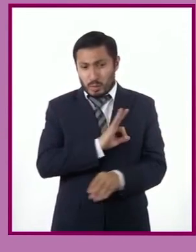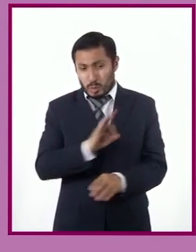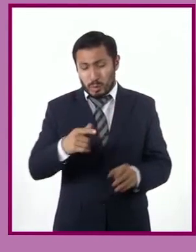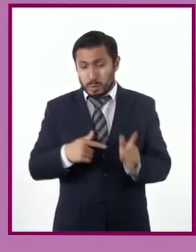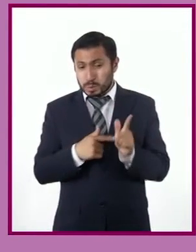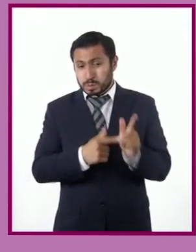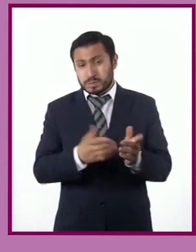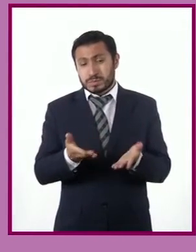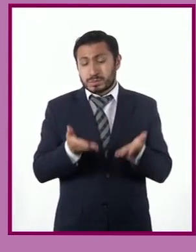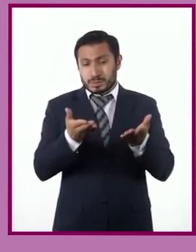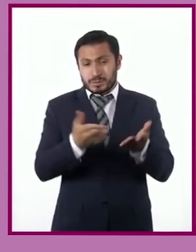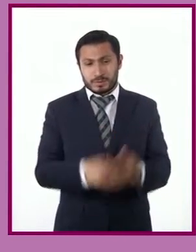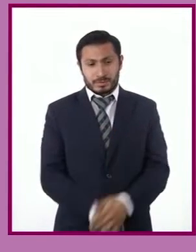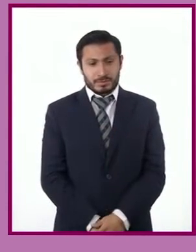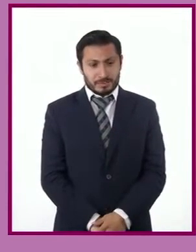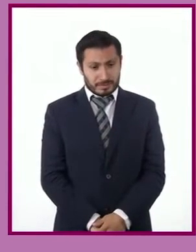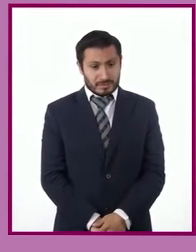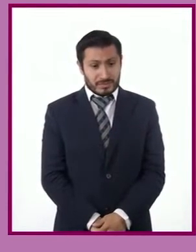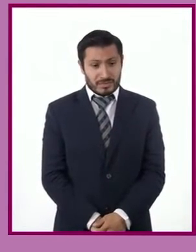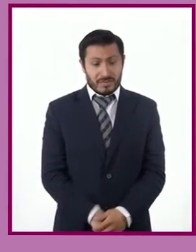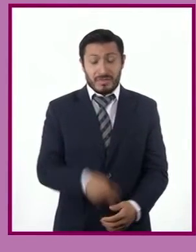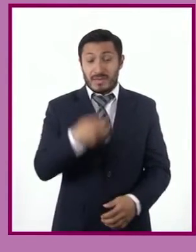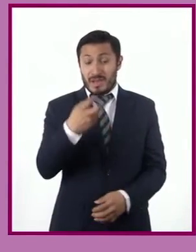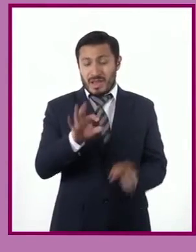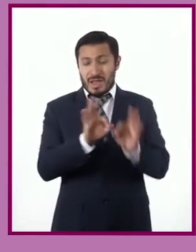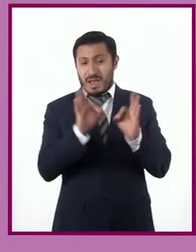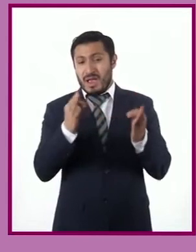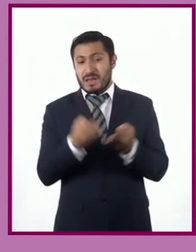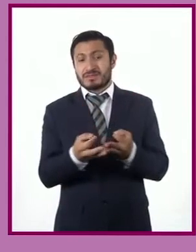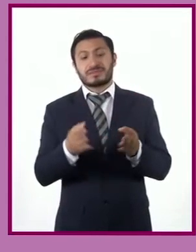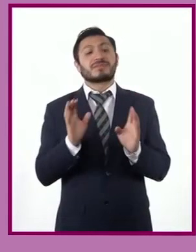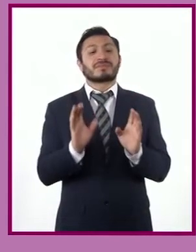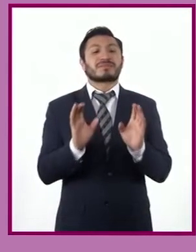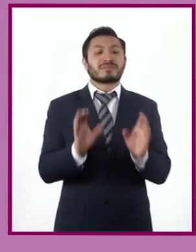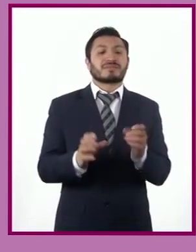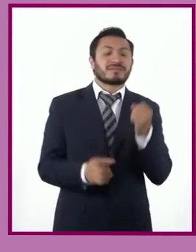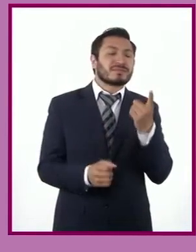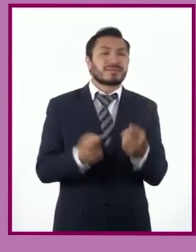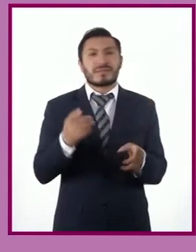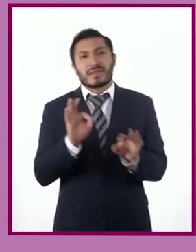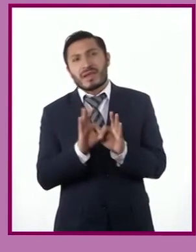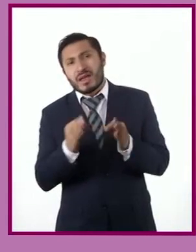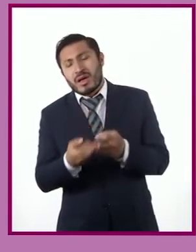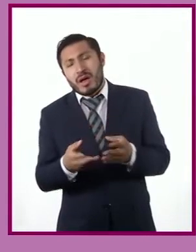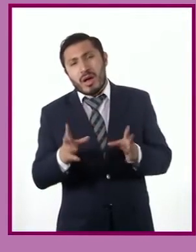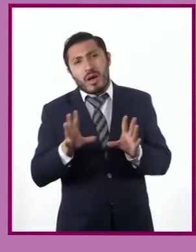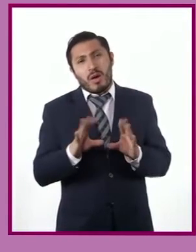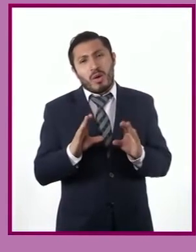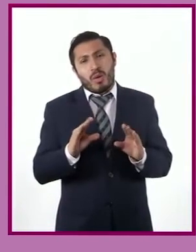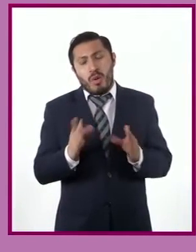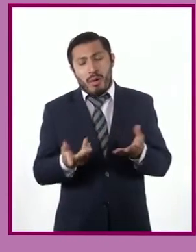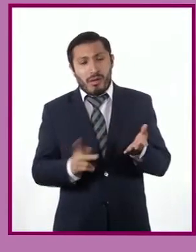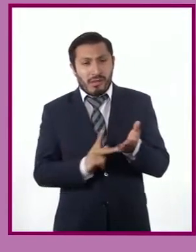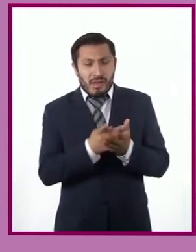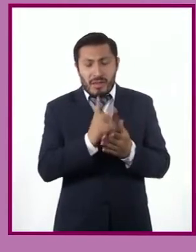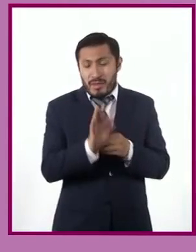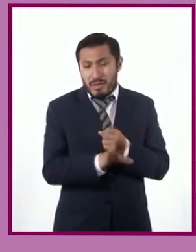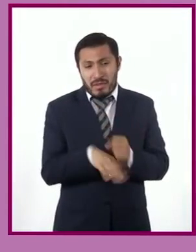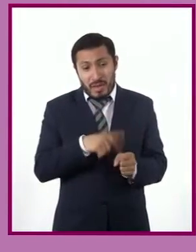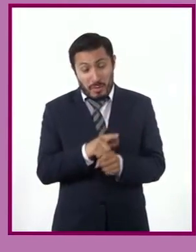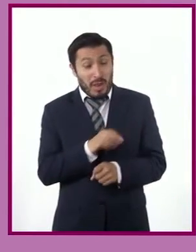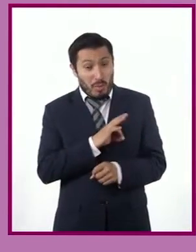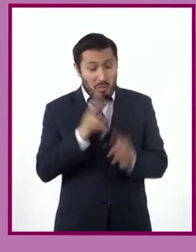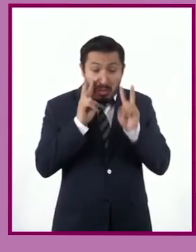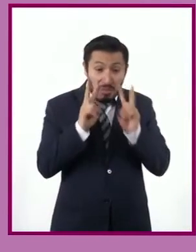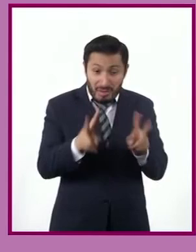preservación. Y es que en este proceso se conservan algunas partes blandas del animal o de la planta. ¿Lo puedes